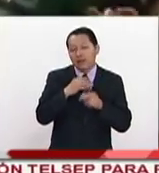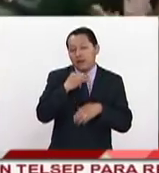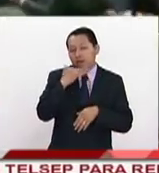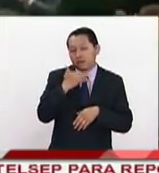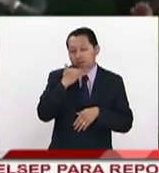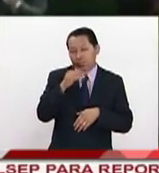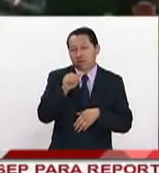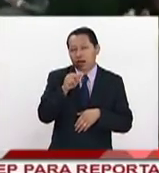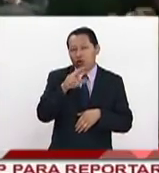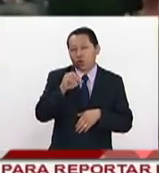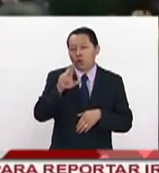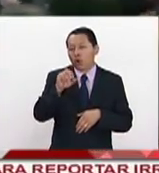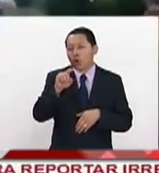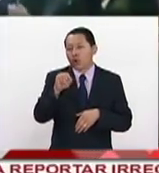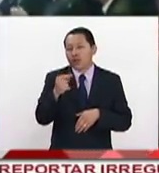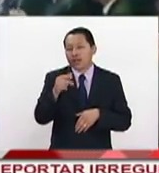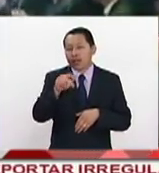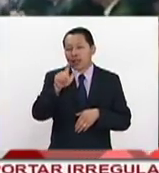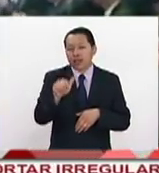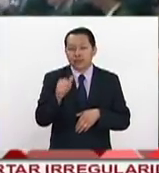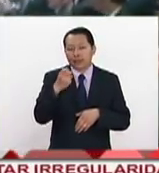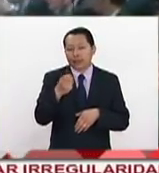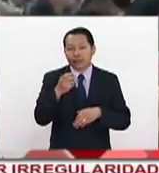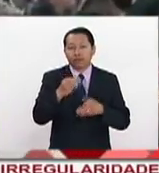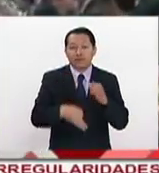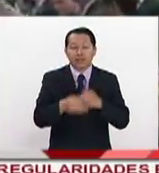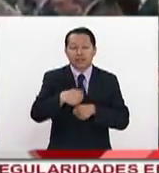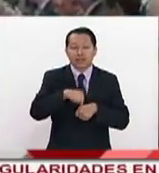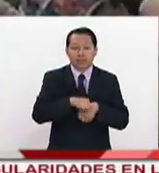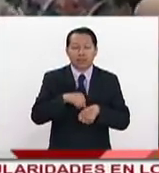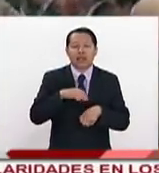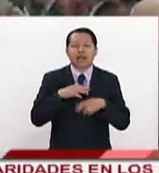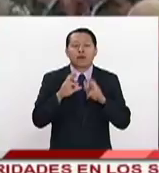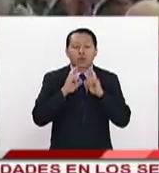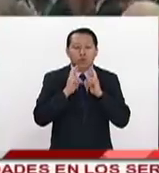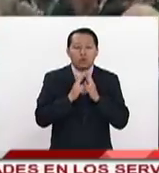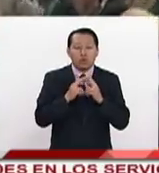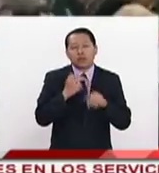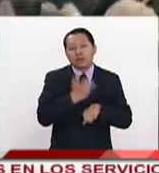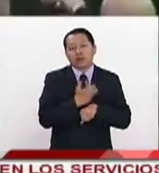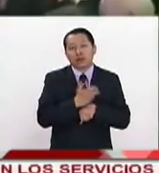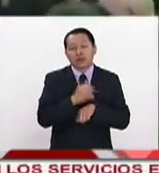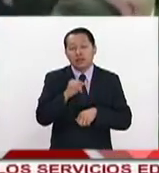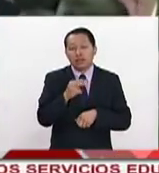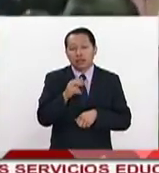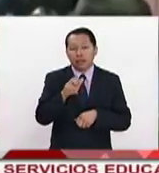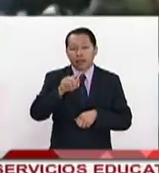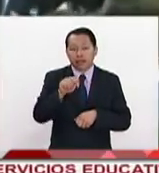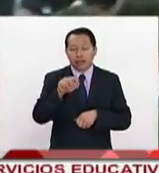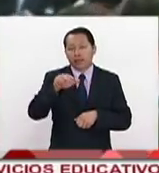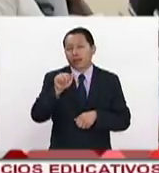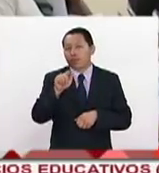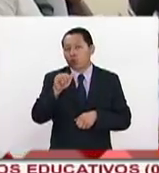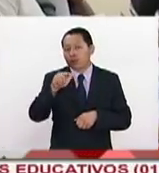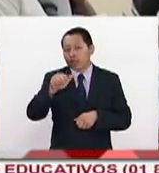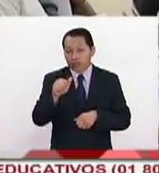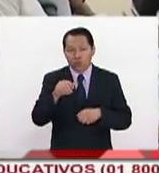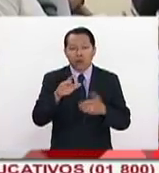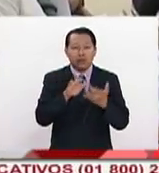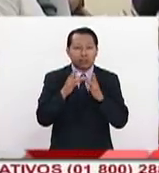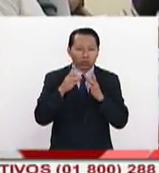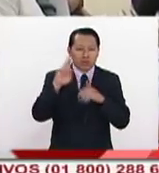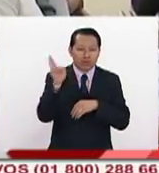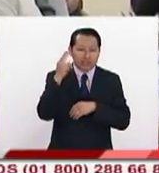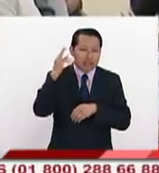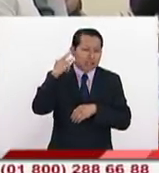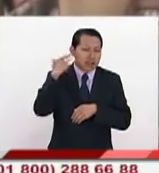Mauro Rodríguez. También adelantó que este fin de semana se reunirá en Estados Unidos con Janet Napolitano, presidenta de la Red de